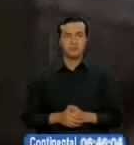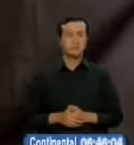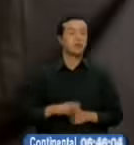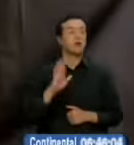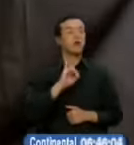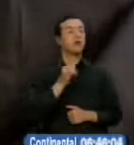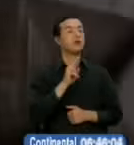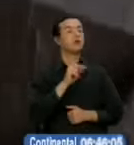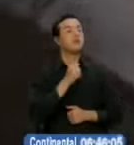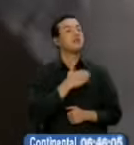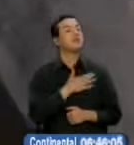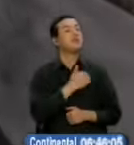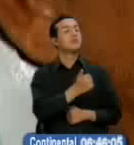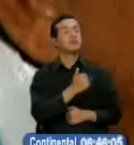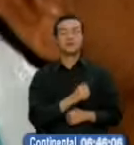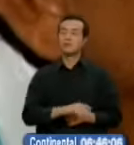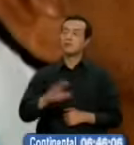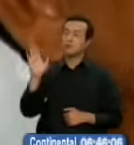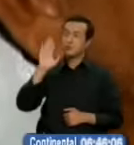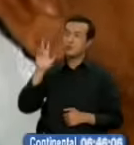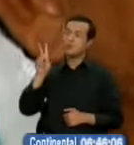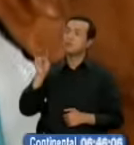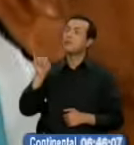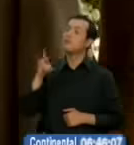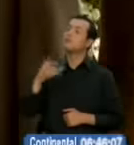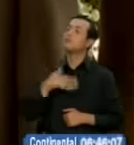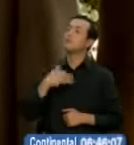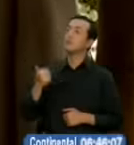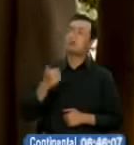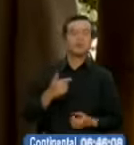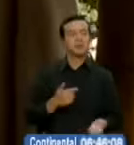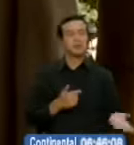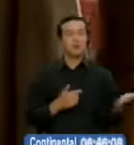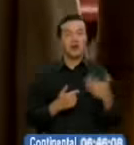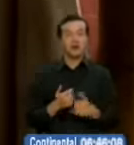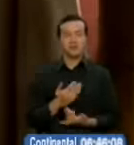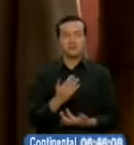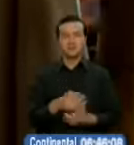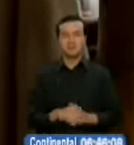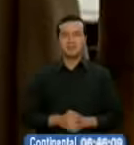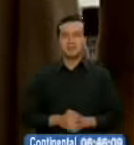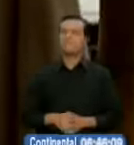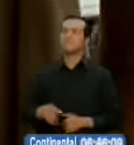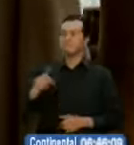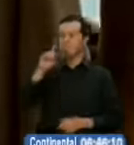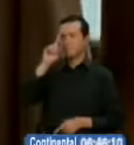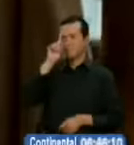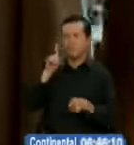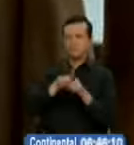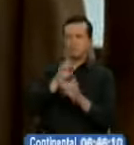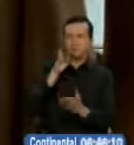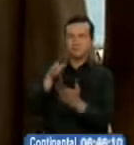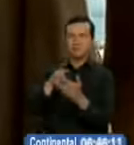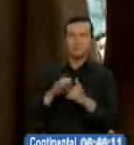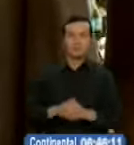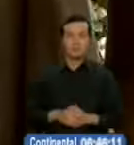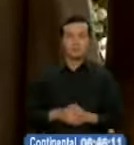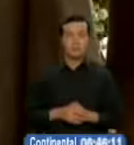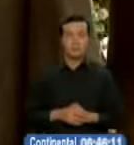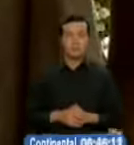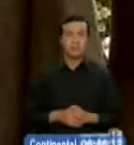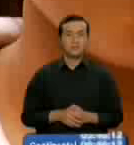Hola, Jorgito, ¿cómo estás? Hola, hola, Vicky, ¿cómo estás? Vamos, que la esperamos. Muy bien, ahí estoy. Nosotros como